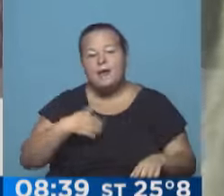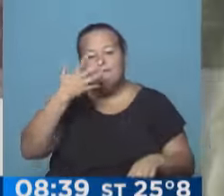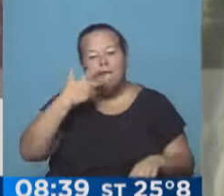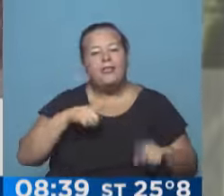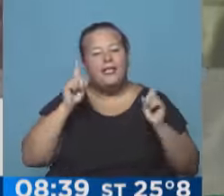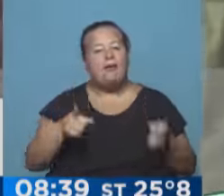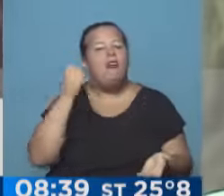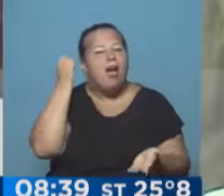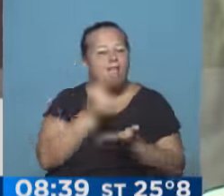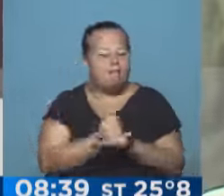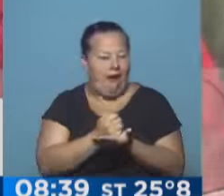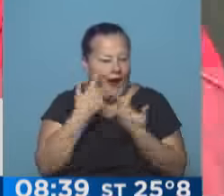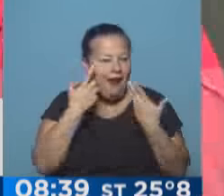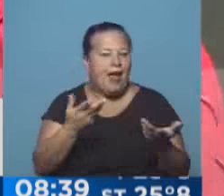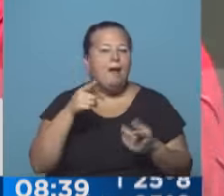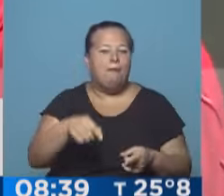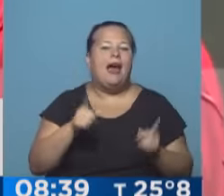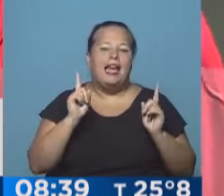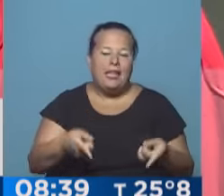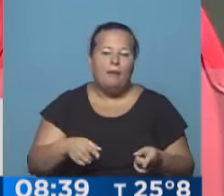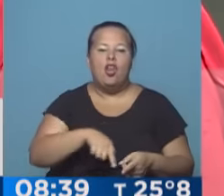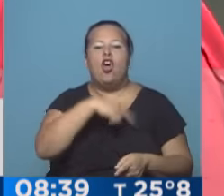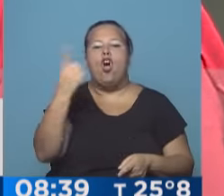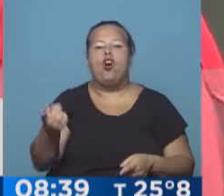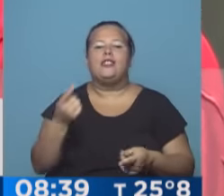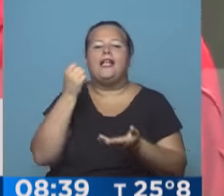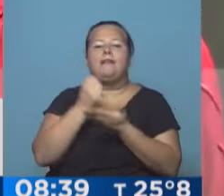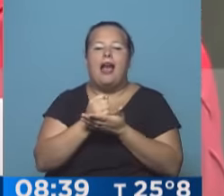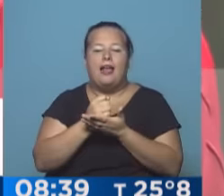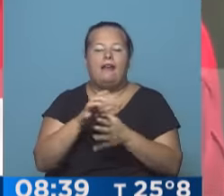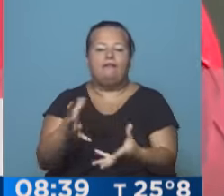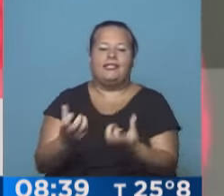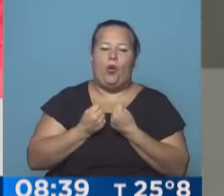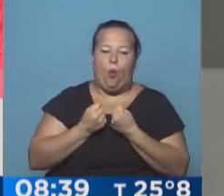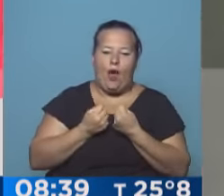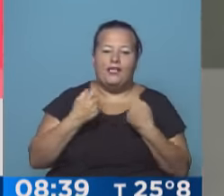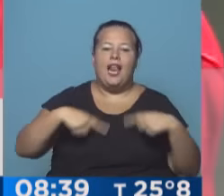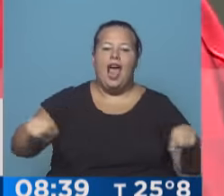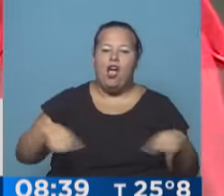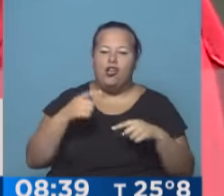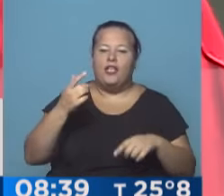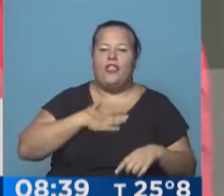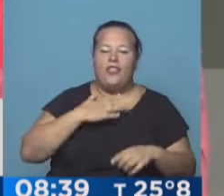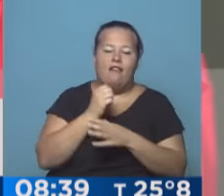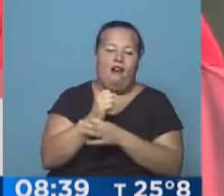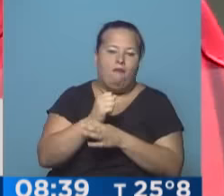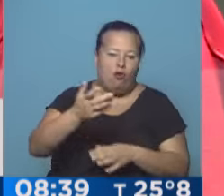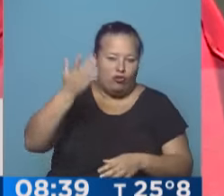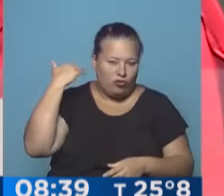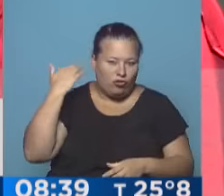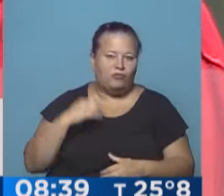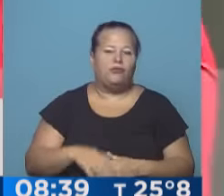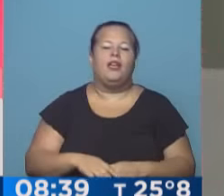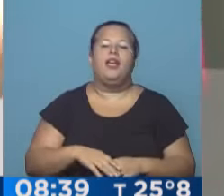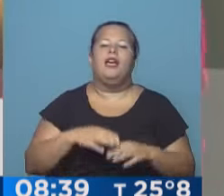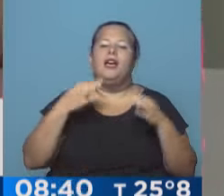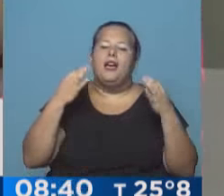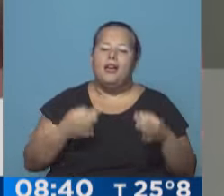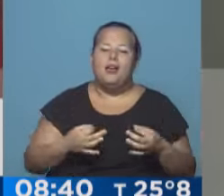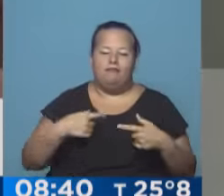sea un precedente para que esto también ocurra en otros sellos que tienen retenido el material de nuestros grandes artistas en forma